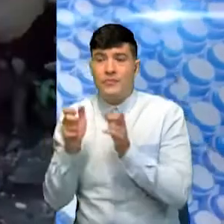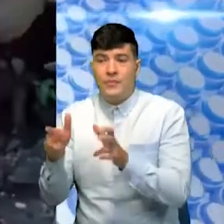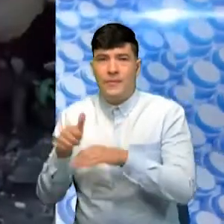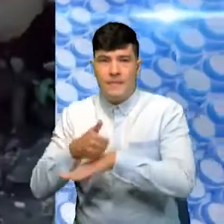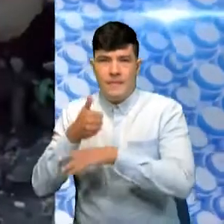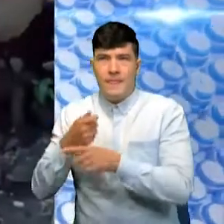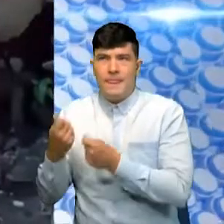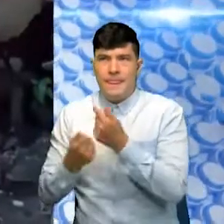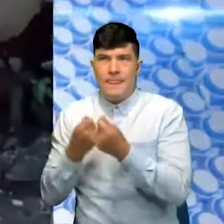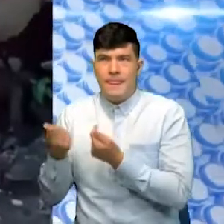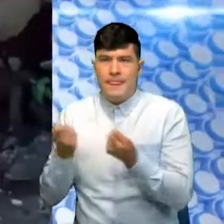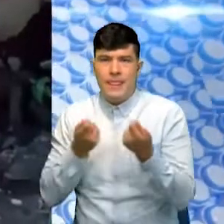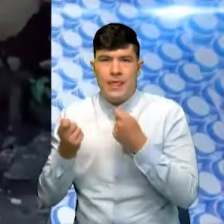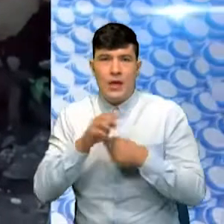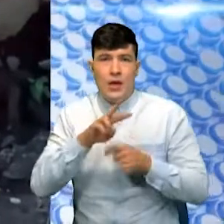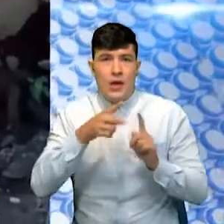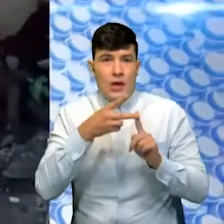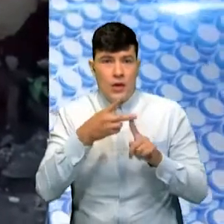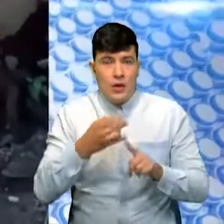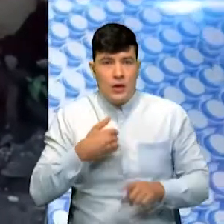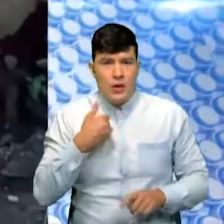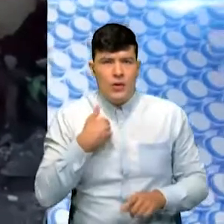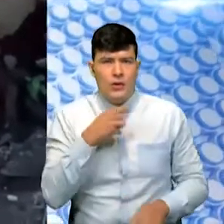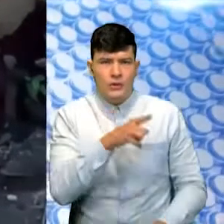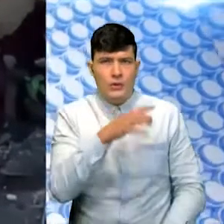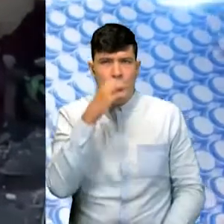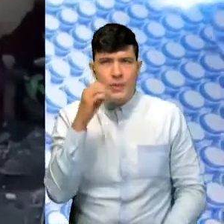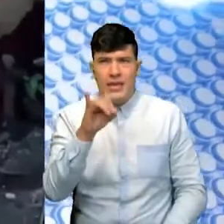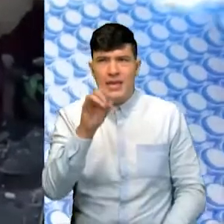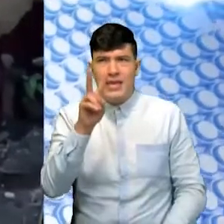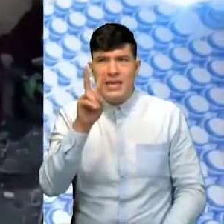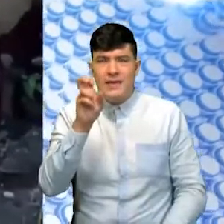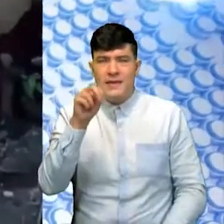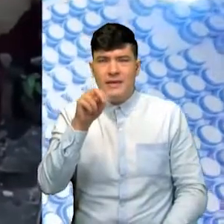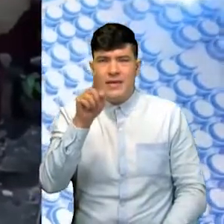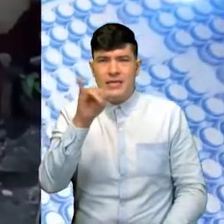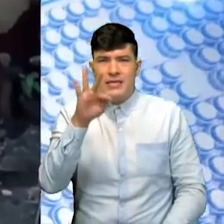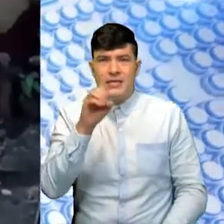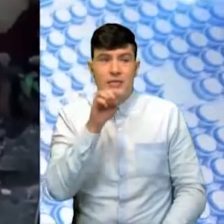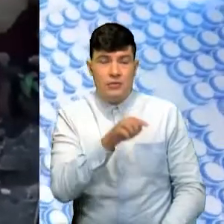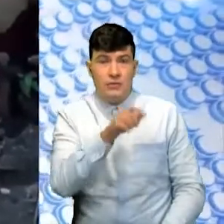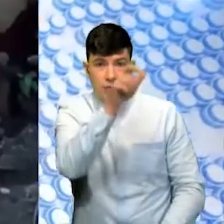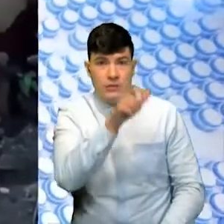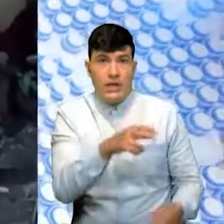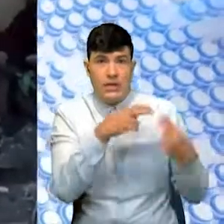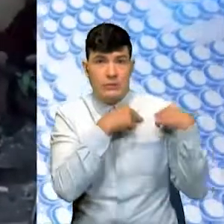organización otro muchacho alias iván citó a quien se hacen al lado de ejecutar los asesinatos